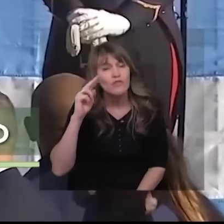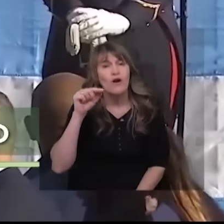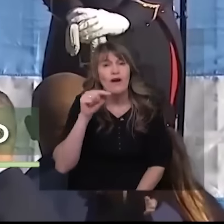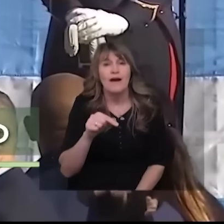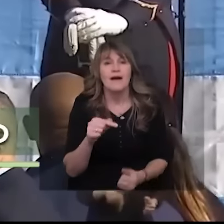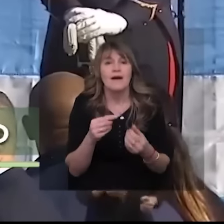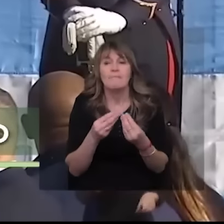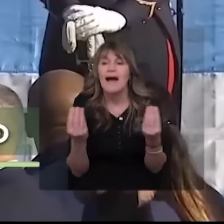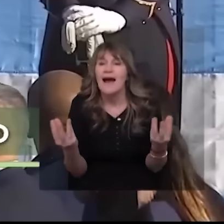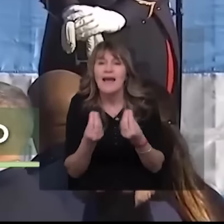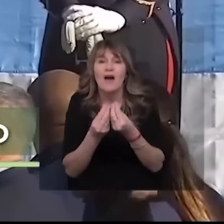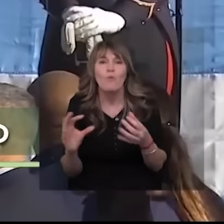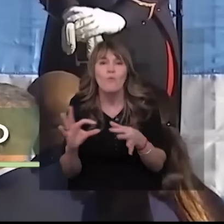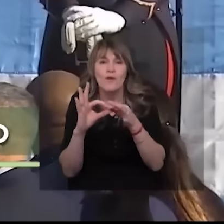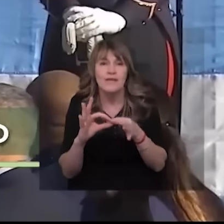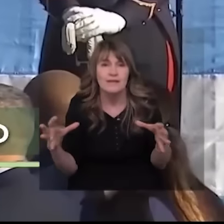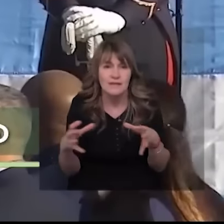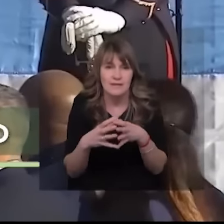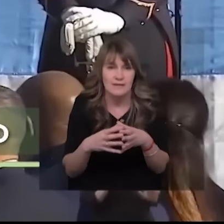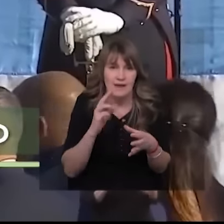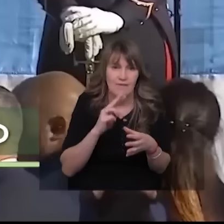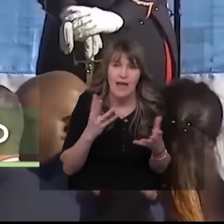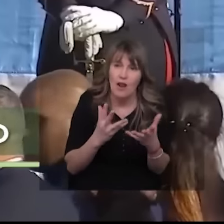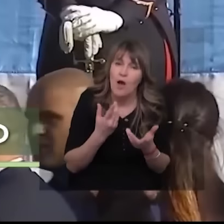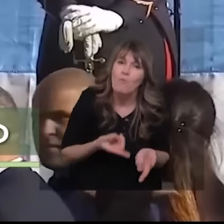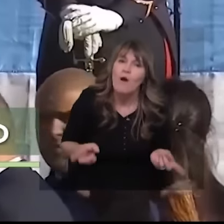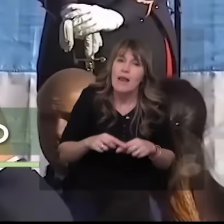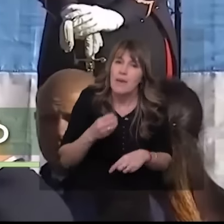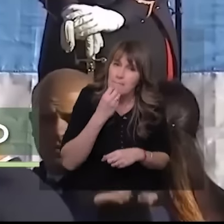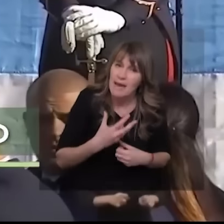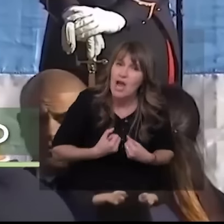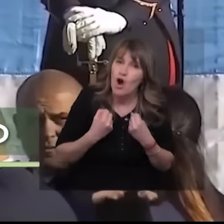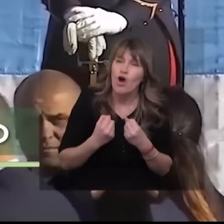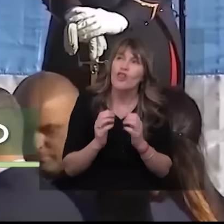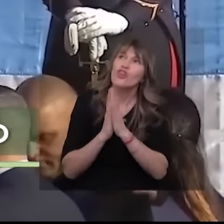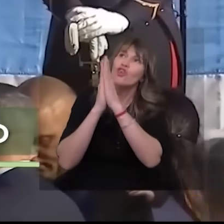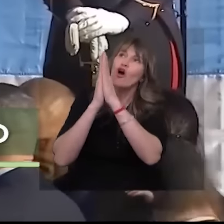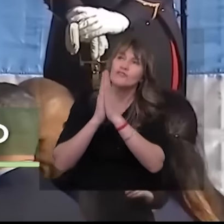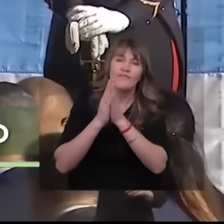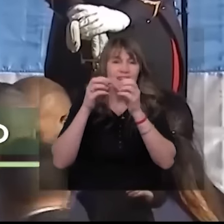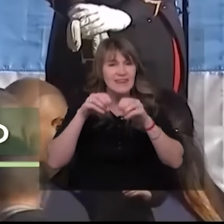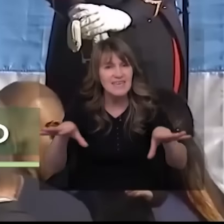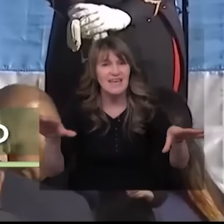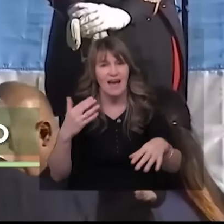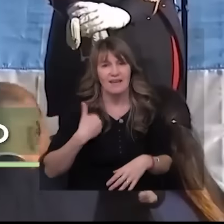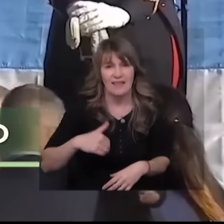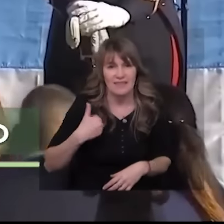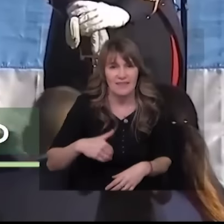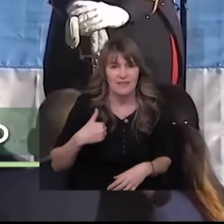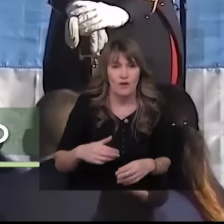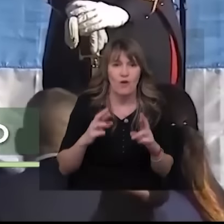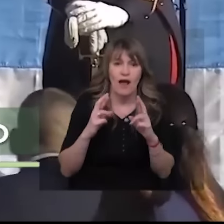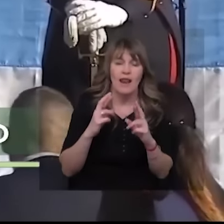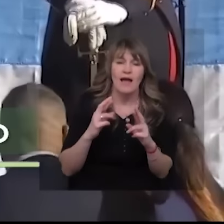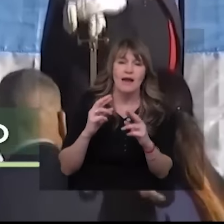inflexión en el que volvimos a empezar a ser grandes Que Dios bendiga a los argentinos que la fuerza del cielo nos acompañen